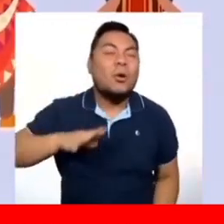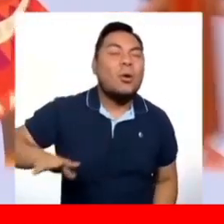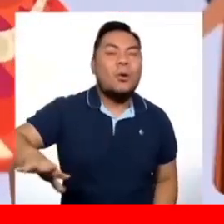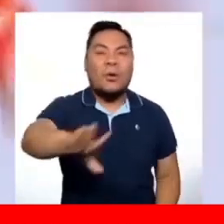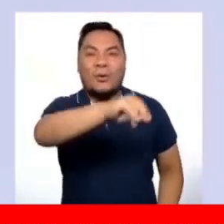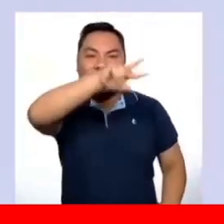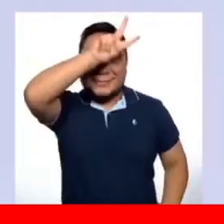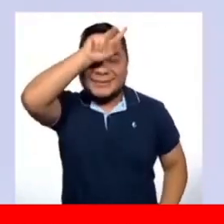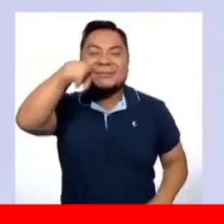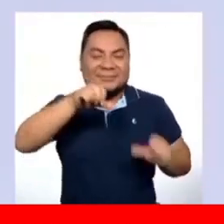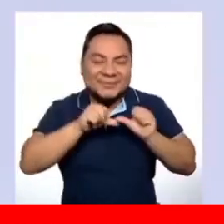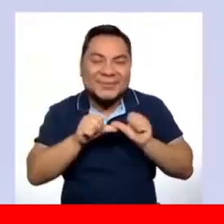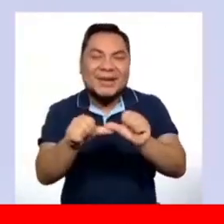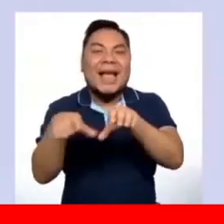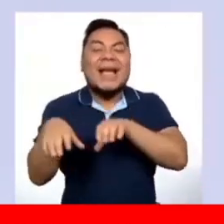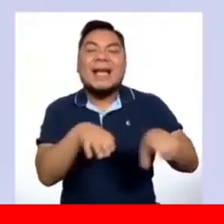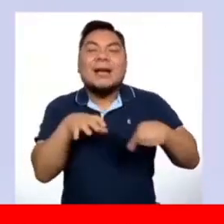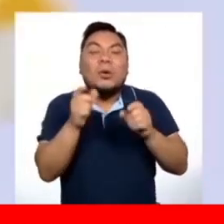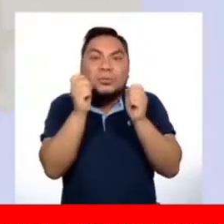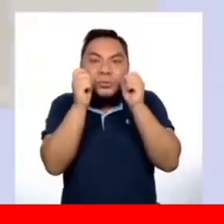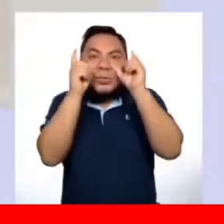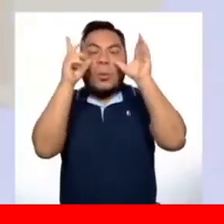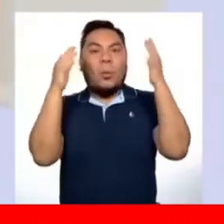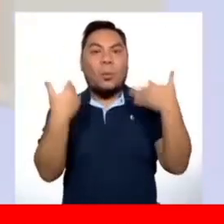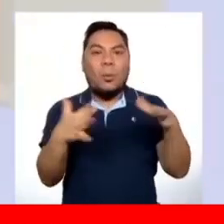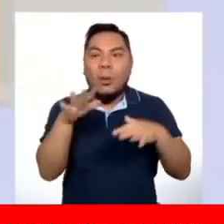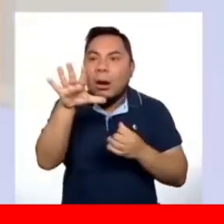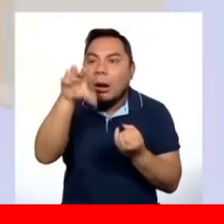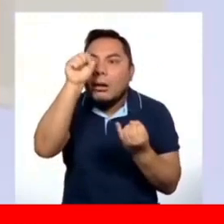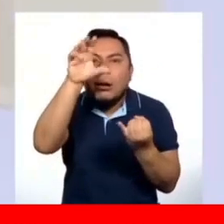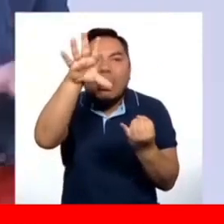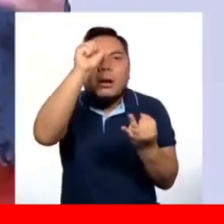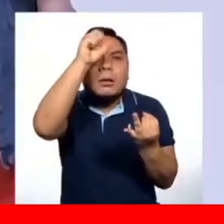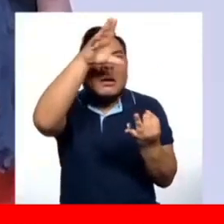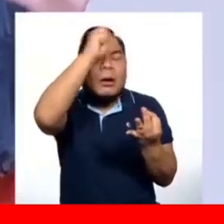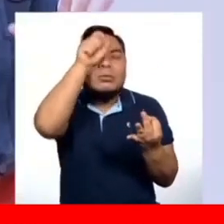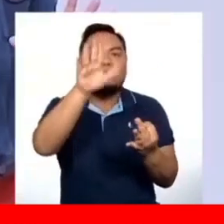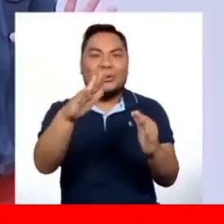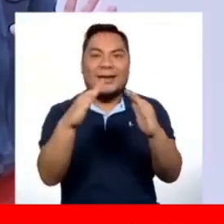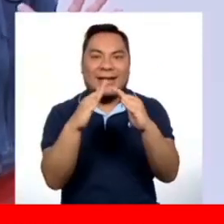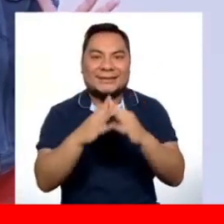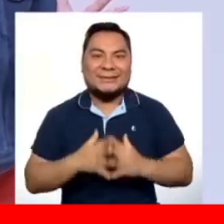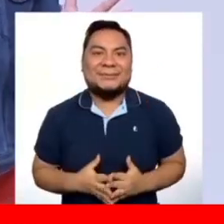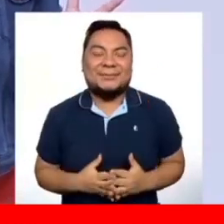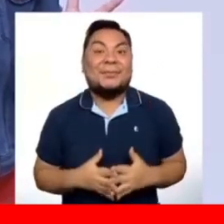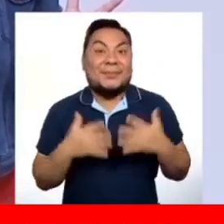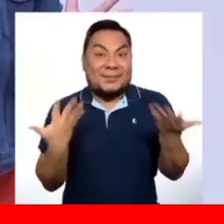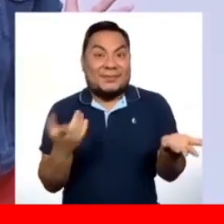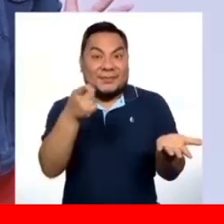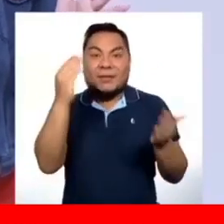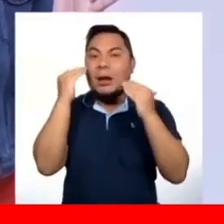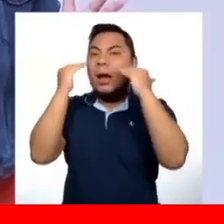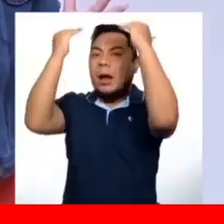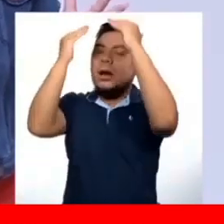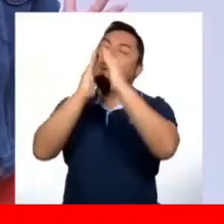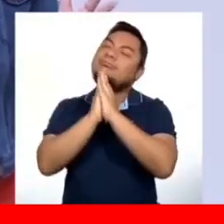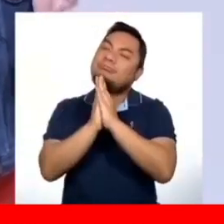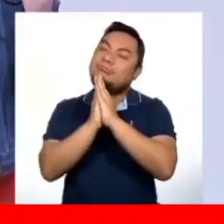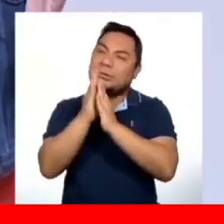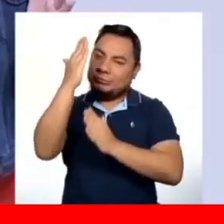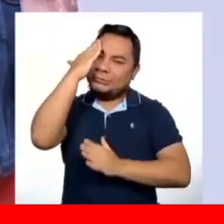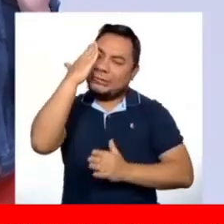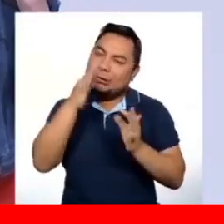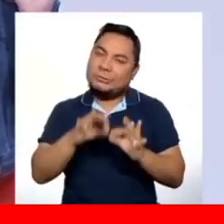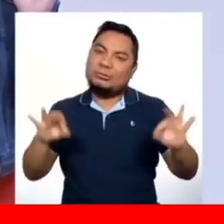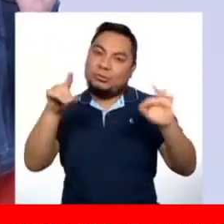Perú, continúen haciendo sorprendentes descubrimientos desde casa. Queridos adultos, como ya saben, es súper importante